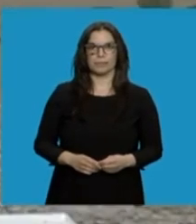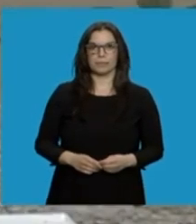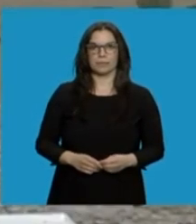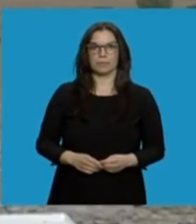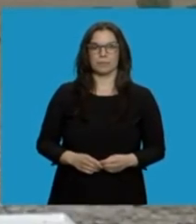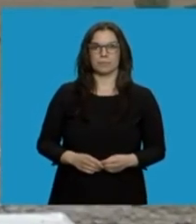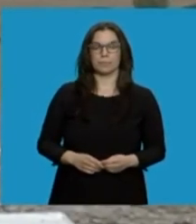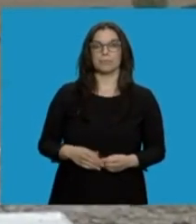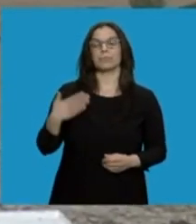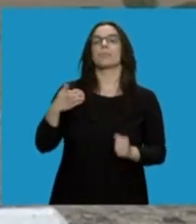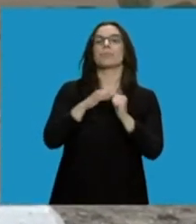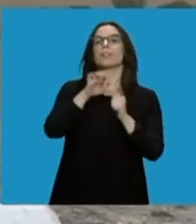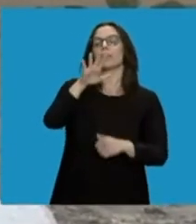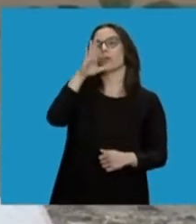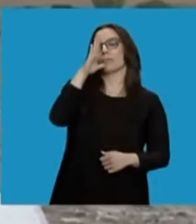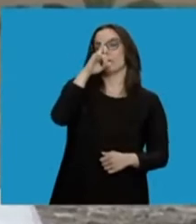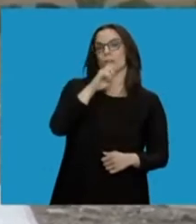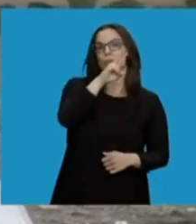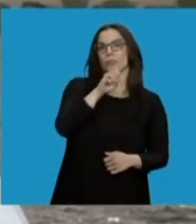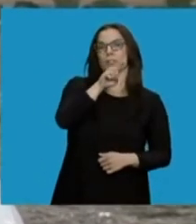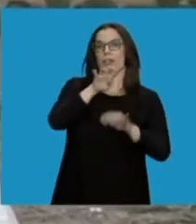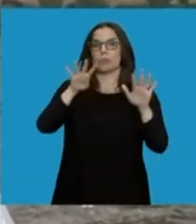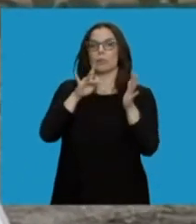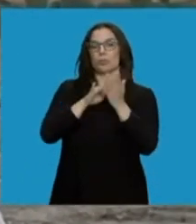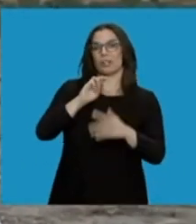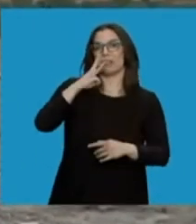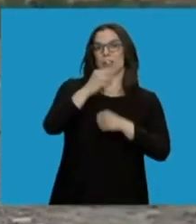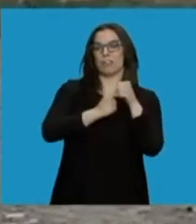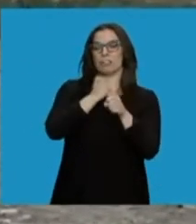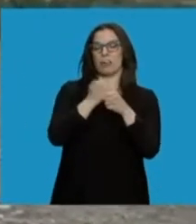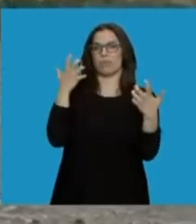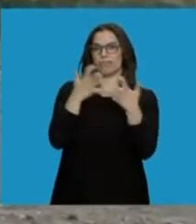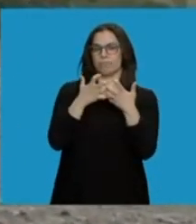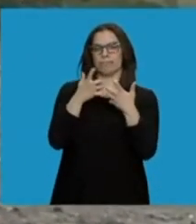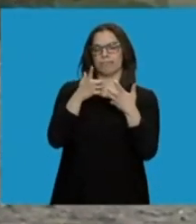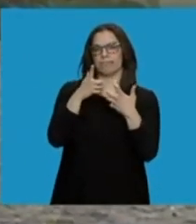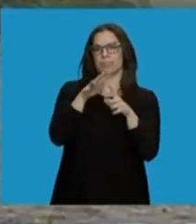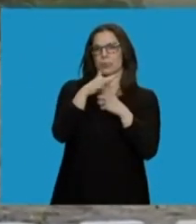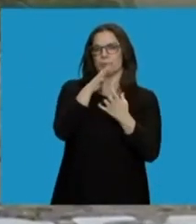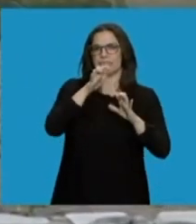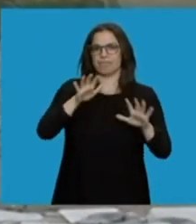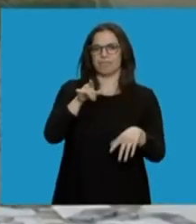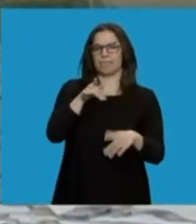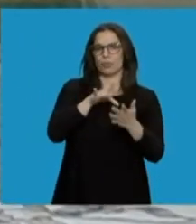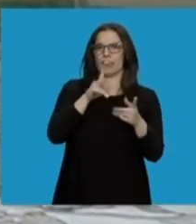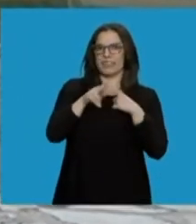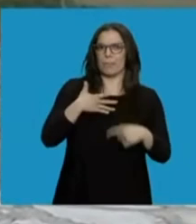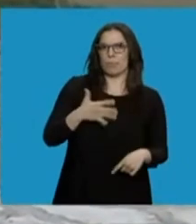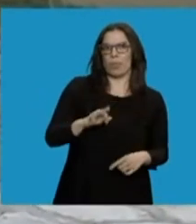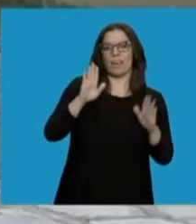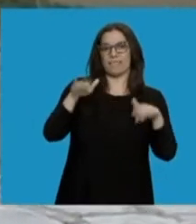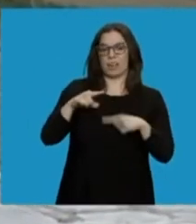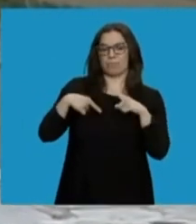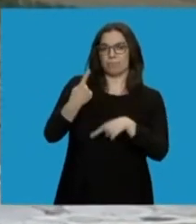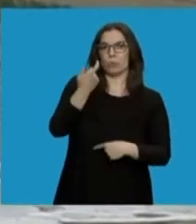El 25 de febrero de 2019 se cumplieron 3 años de un accidente, una tragedia que pudo evitarse, pero que se llevó por delante la